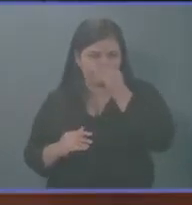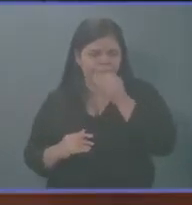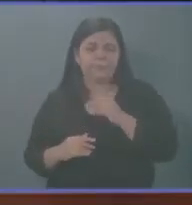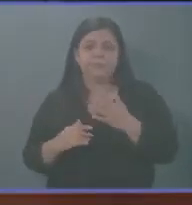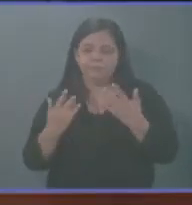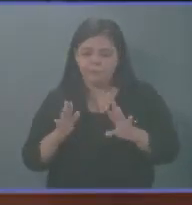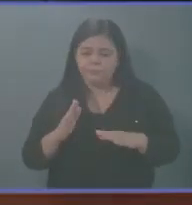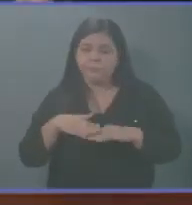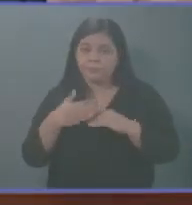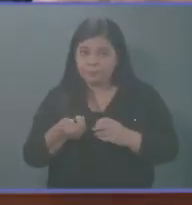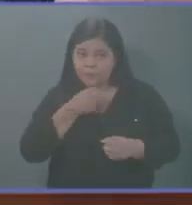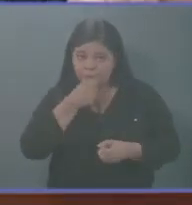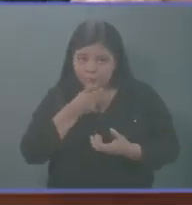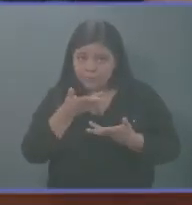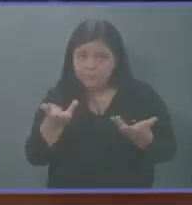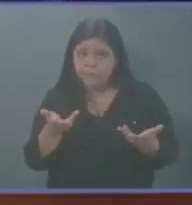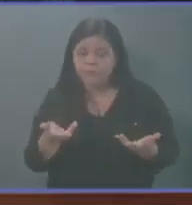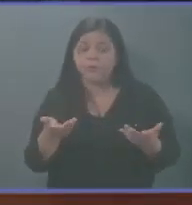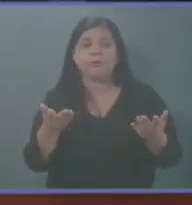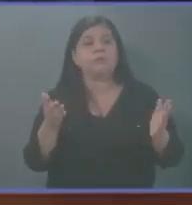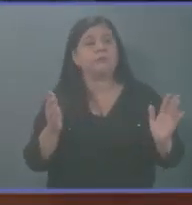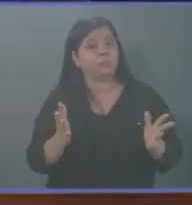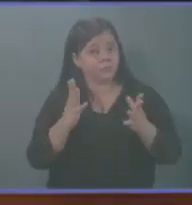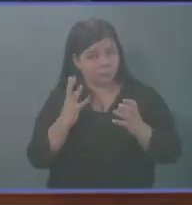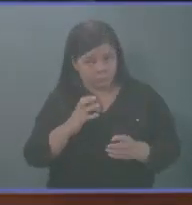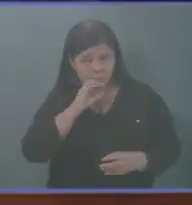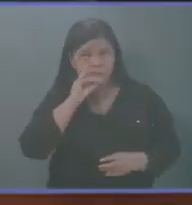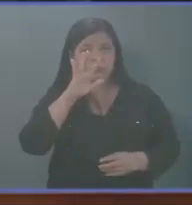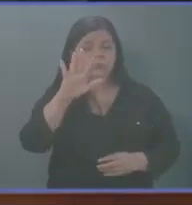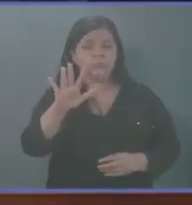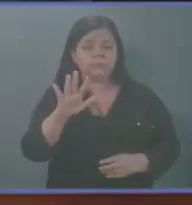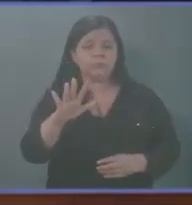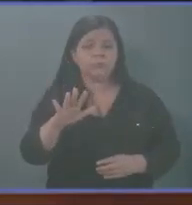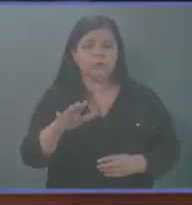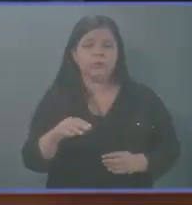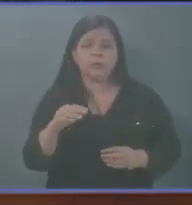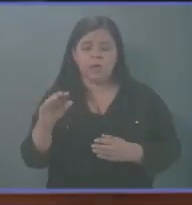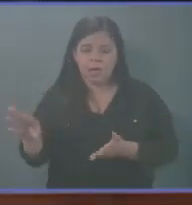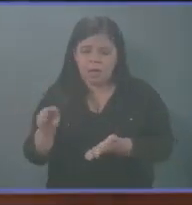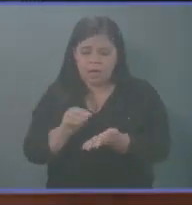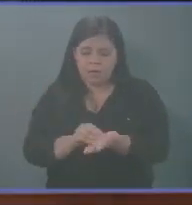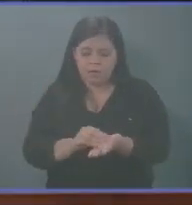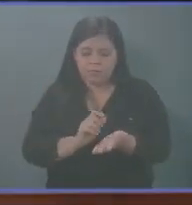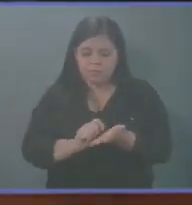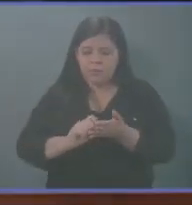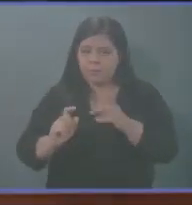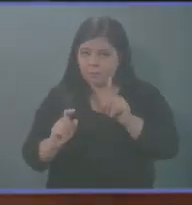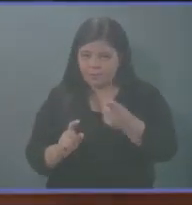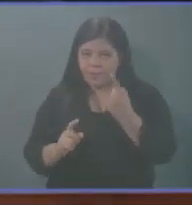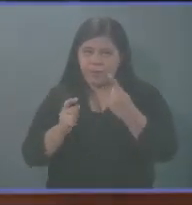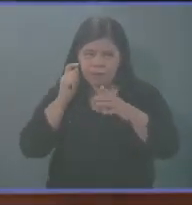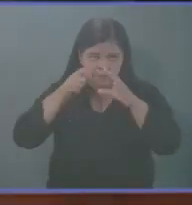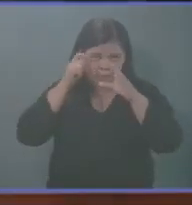Se mandó la información y, por cierto, quiero decirles que la transcripción, la primera